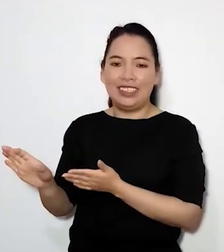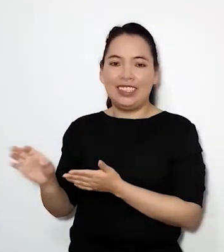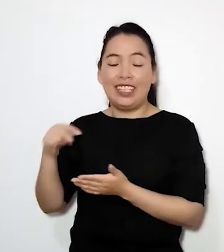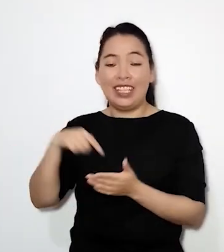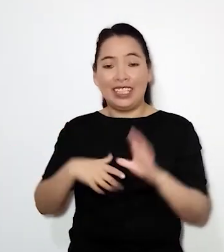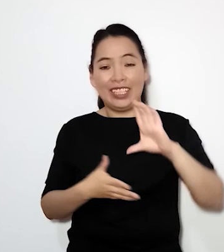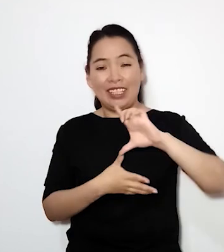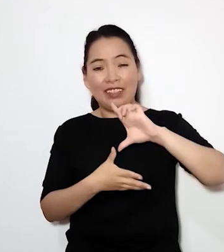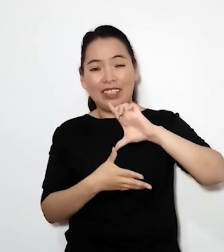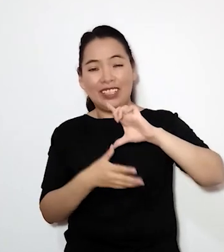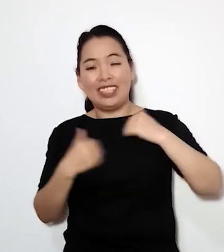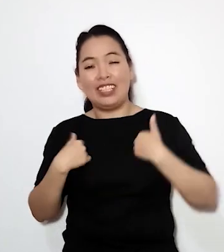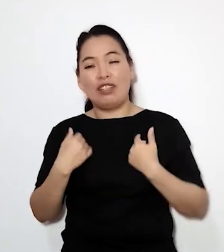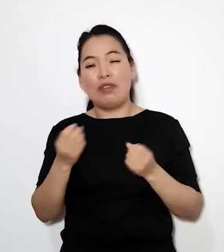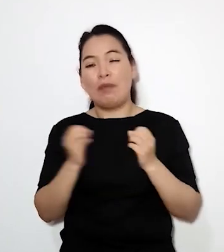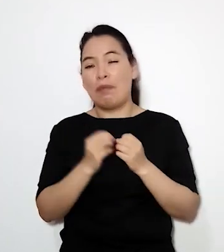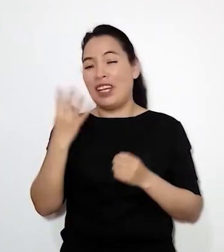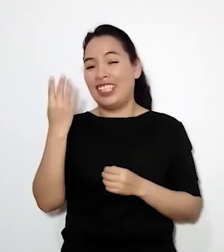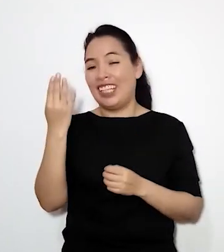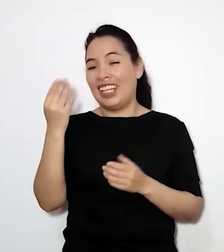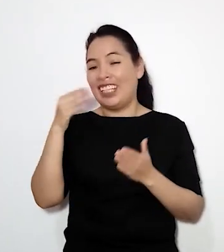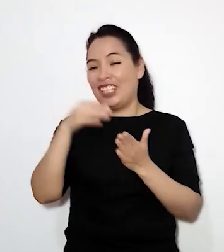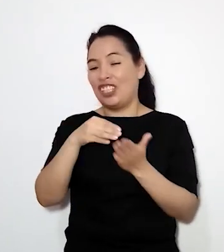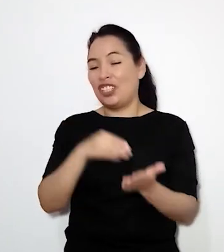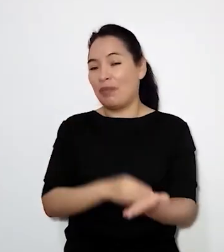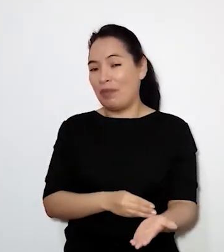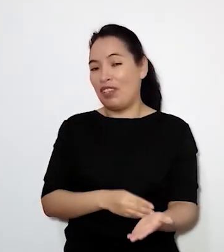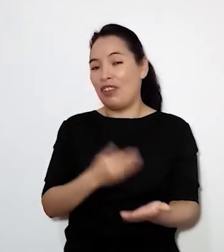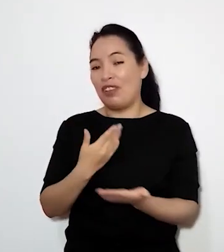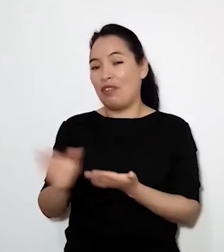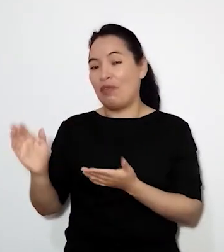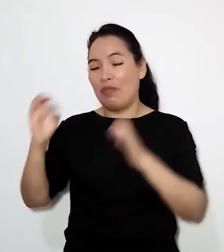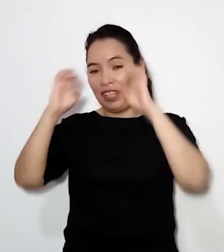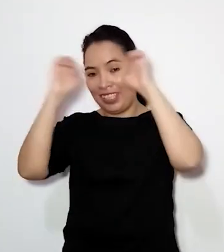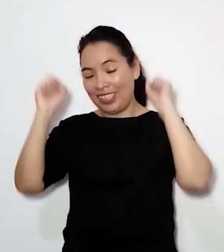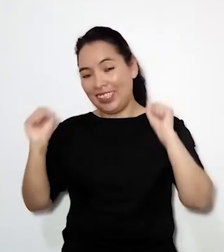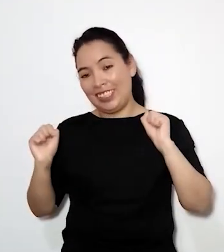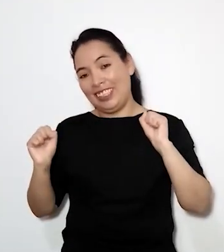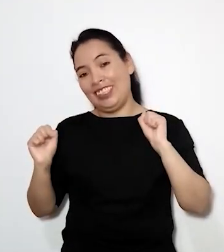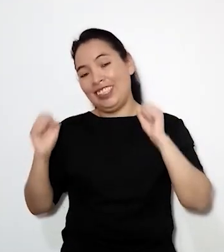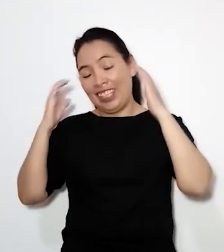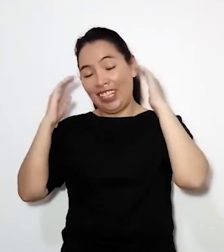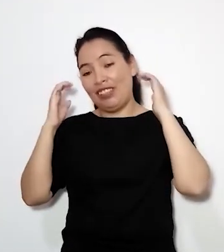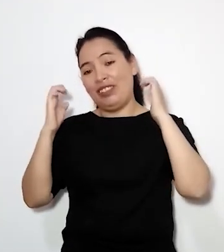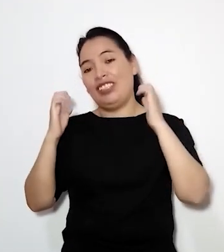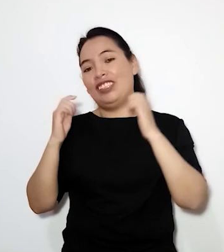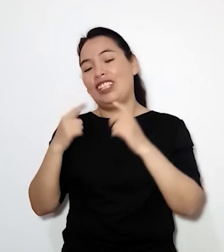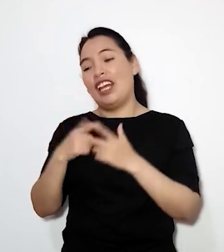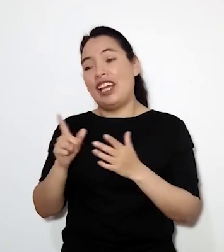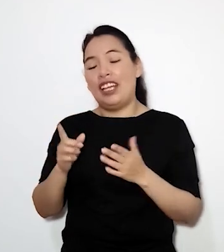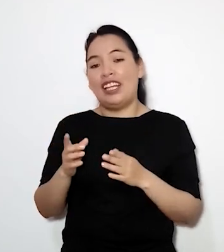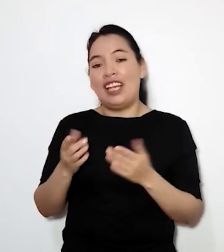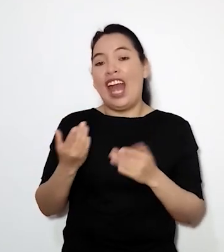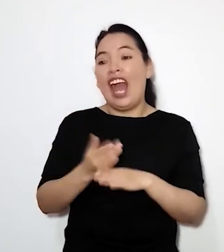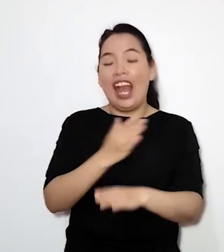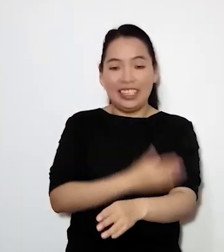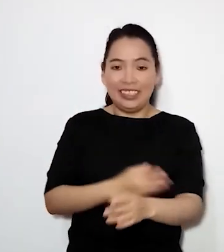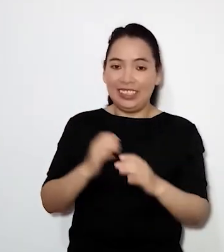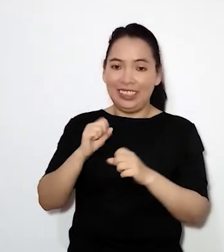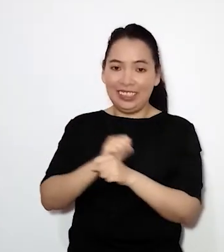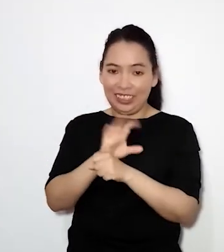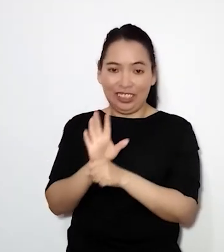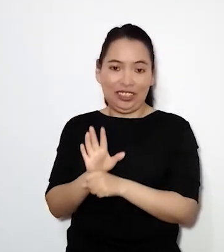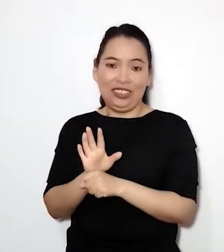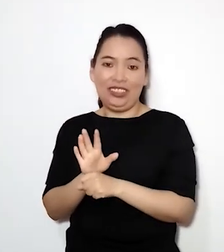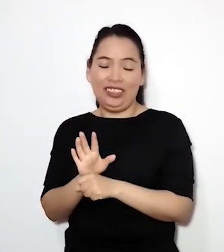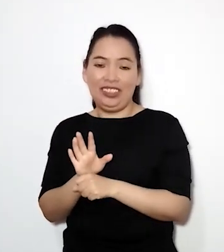de la escuela, fuera del sistema escolar, que durante épocas sin coronavirus ya estaban fuera del sistema escolar, y más de 8 millones son niños